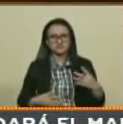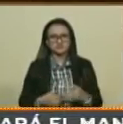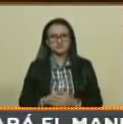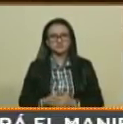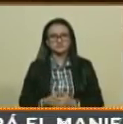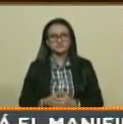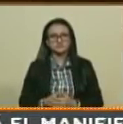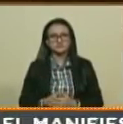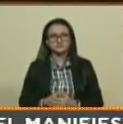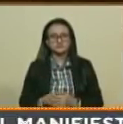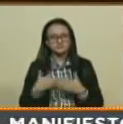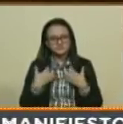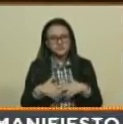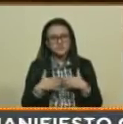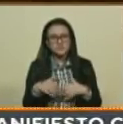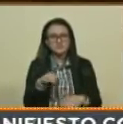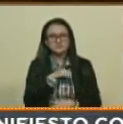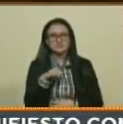Nada más y nada menos.